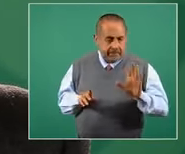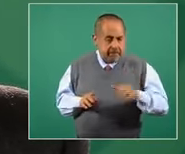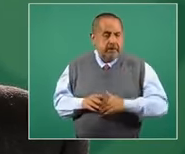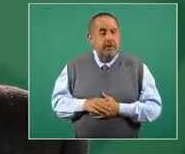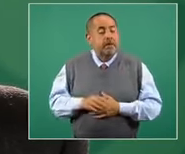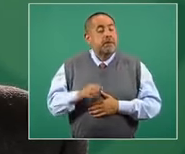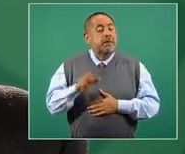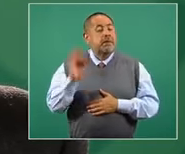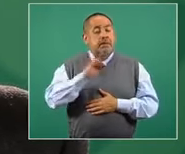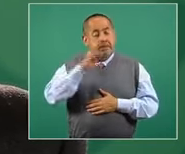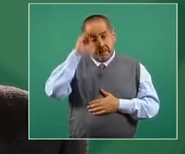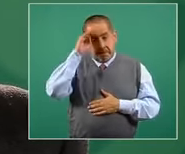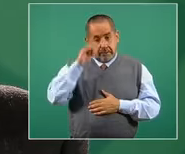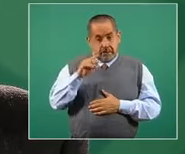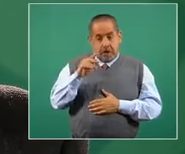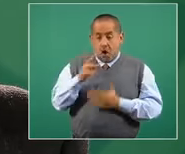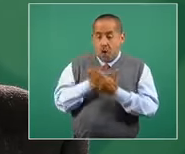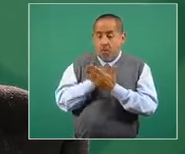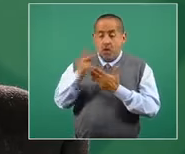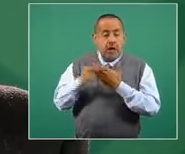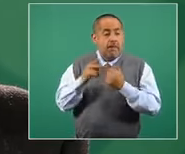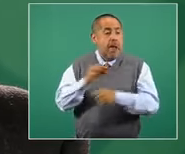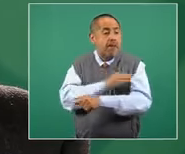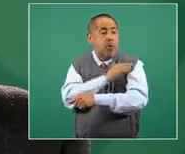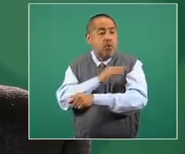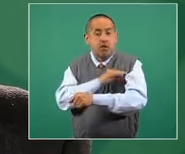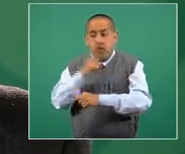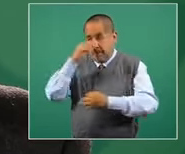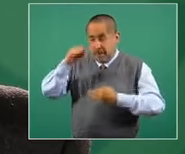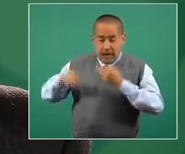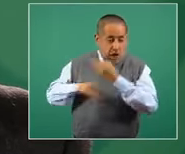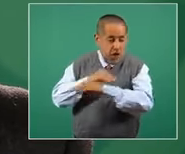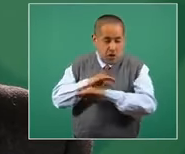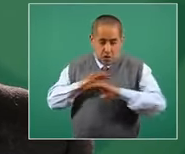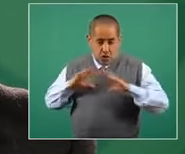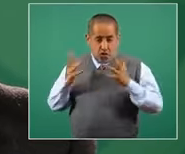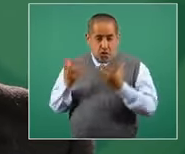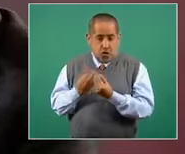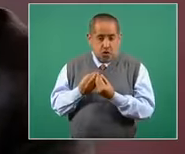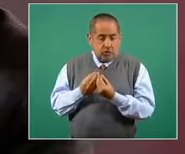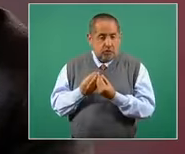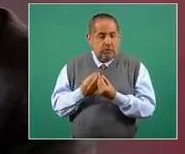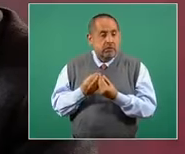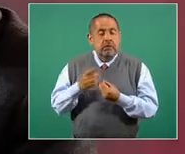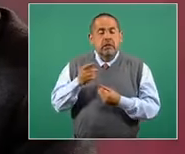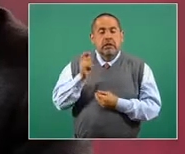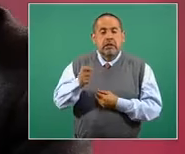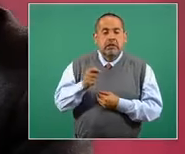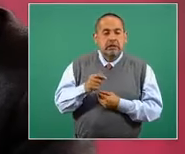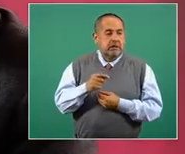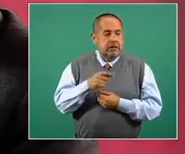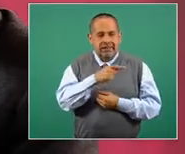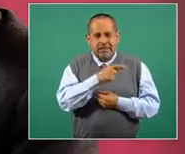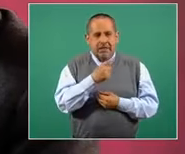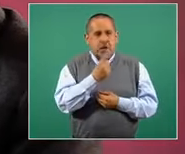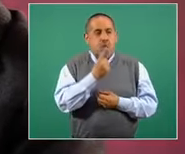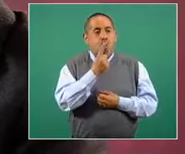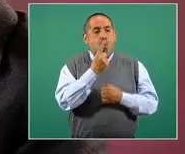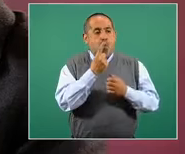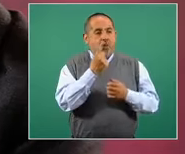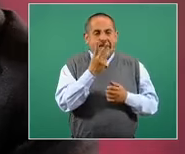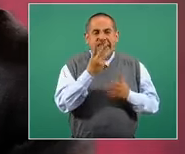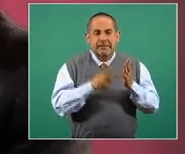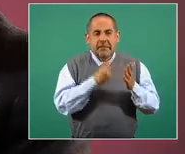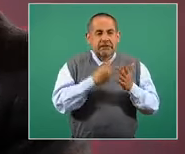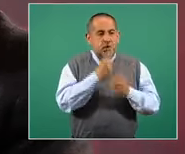consideráramos que el programa de vacunación universal incluye eventos esporádicos, 3 al año, que son las